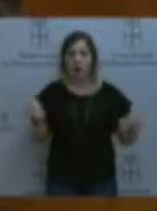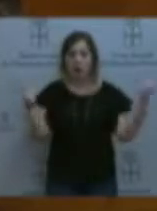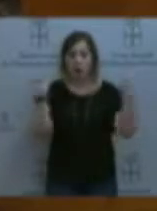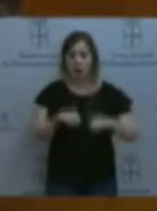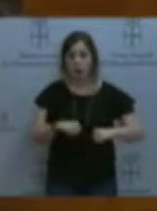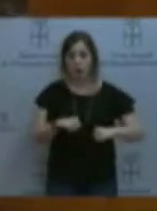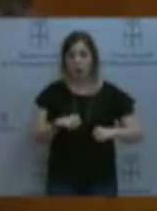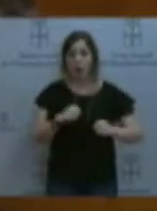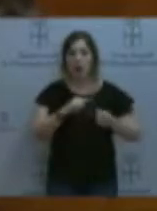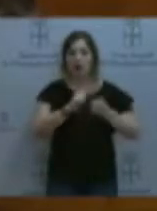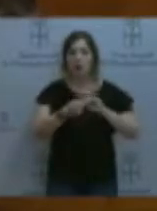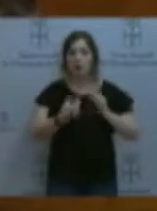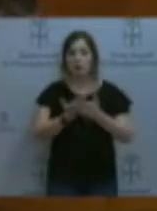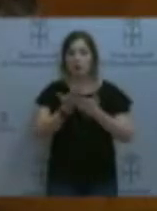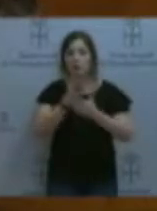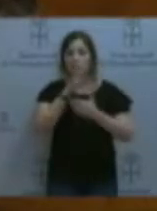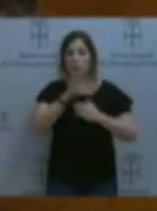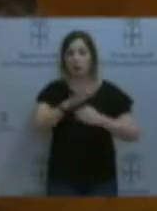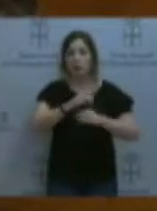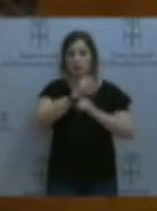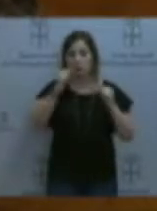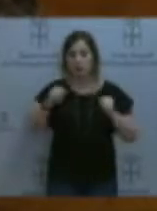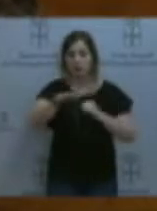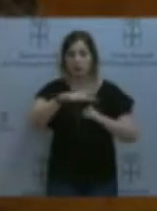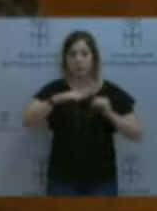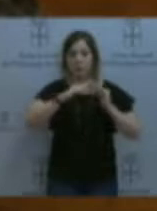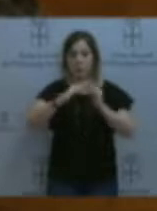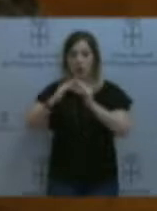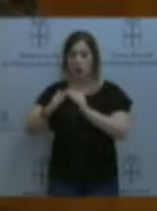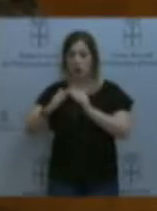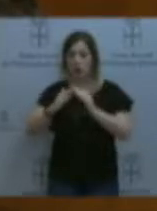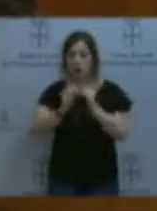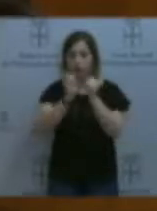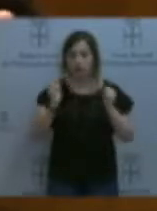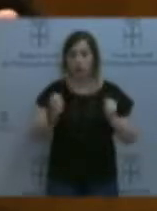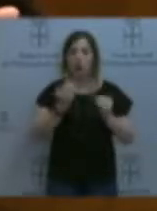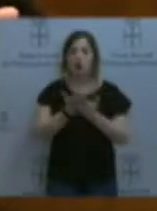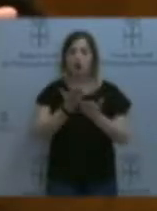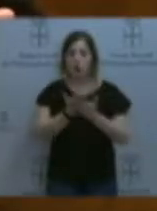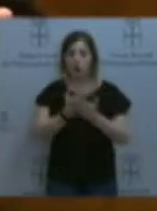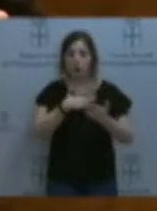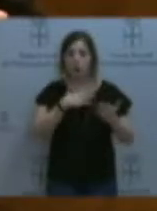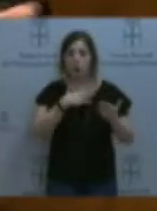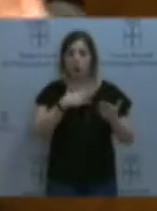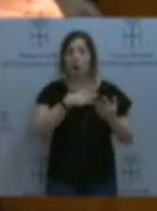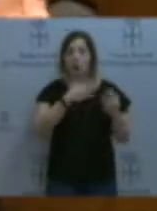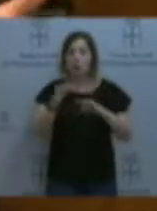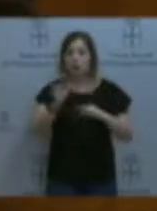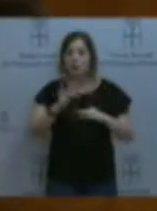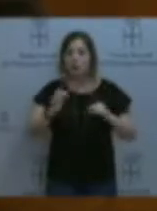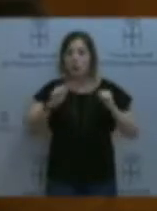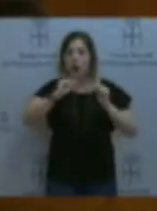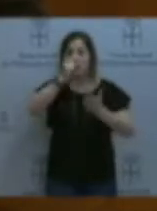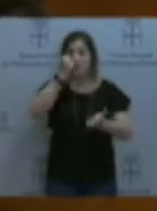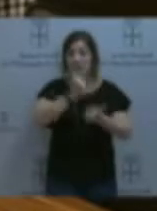el polígono. Soporte documental, firma y sello de la cofradía. ¿Cree que estoy en condiciones de ir a Luarca a presentarlo? Claro,